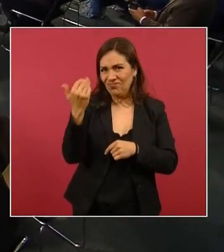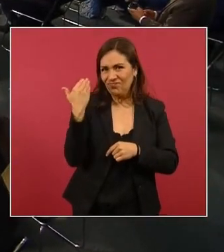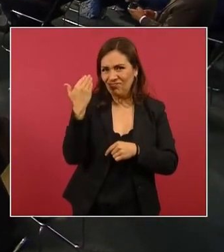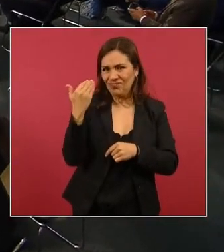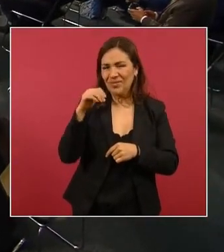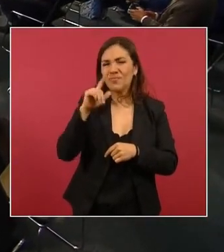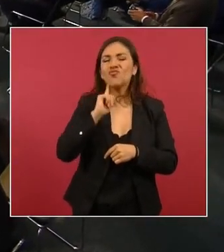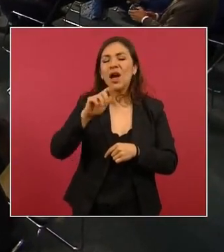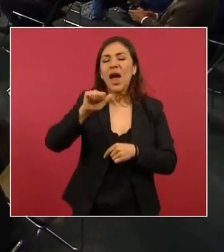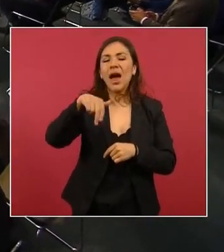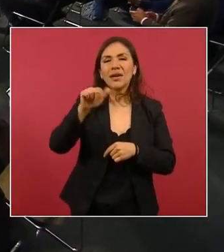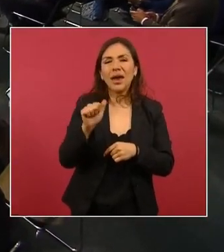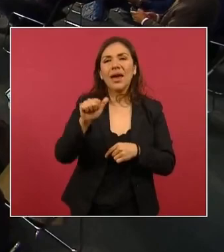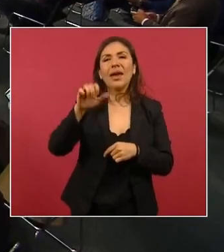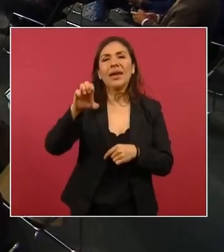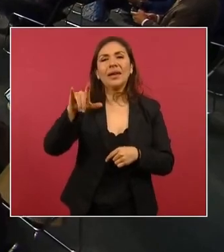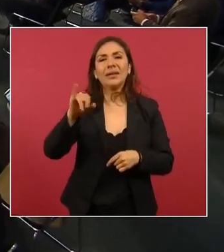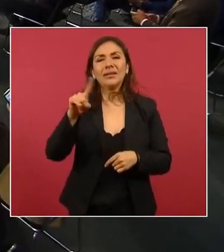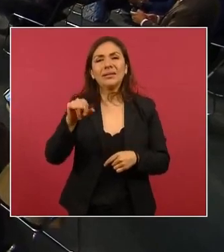Ana Elizabeth